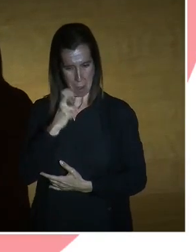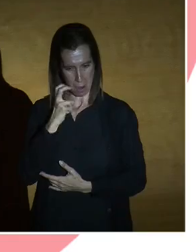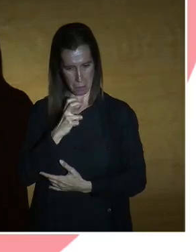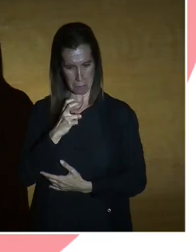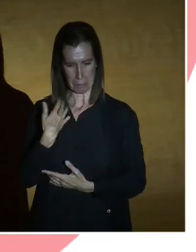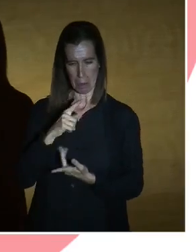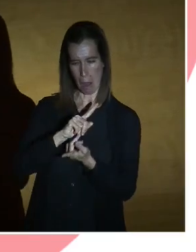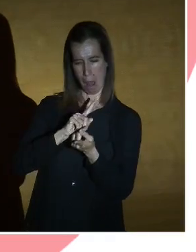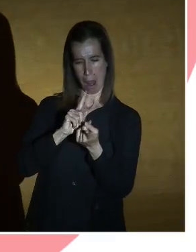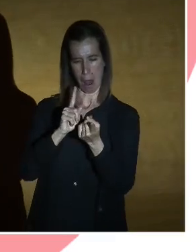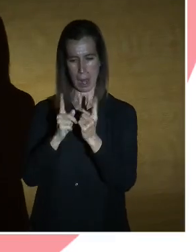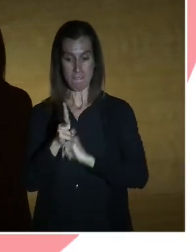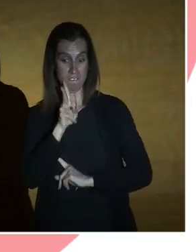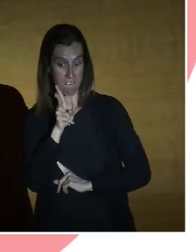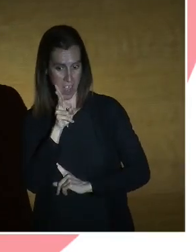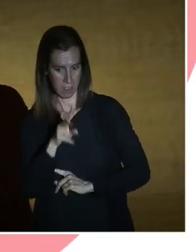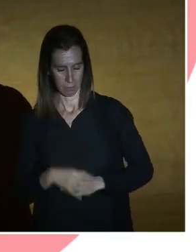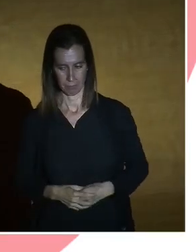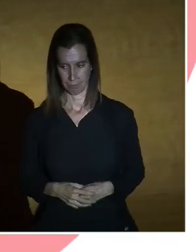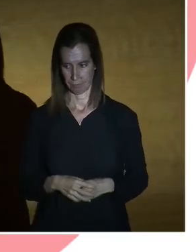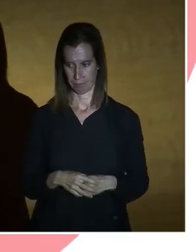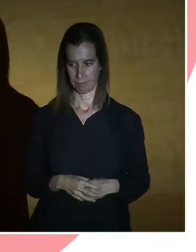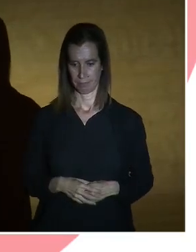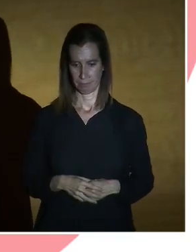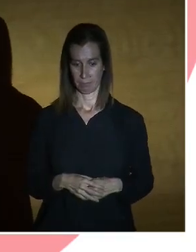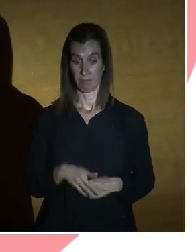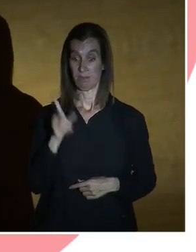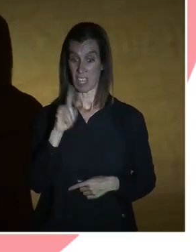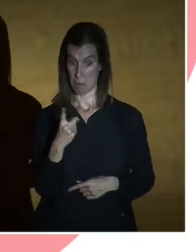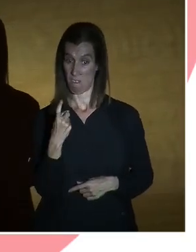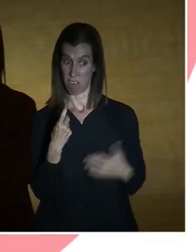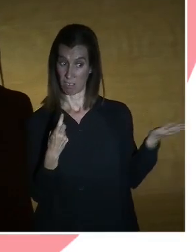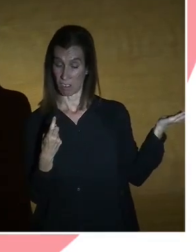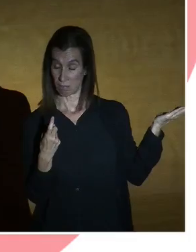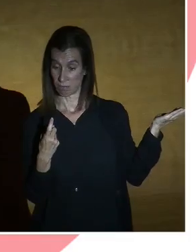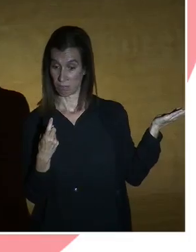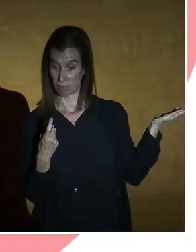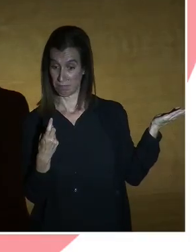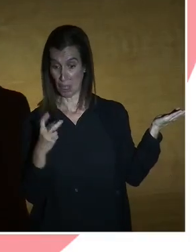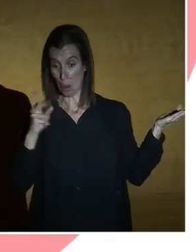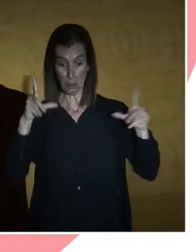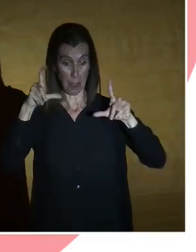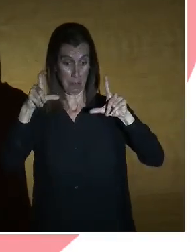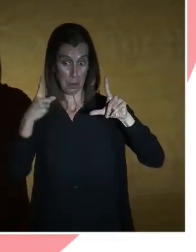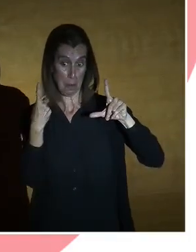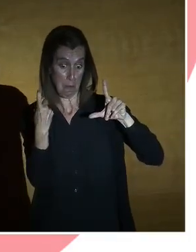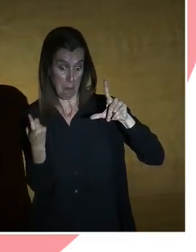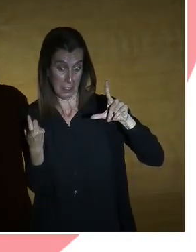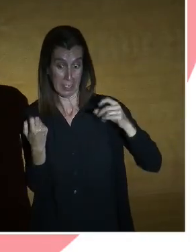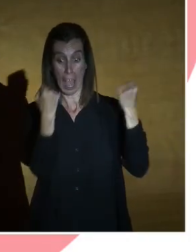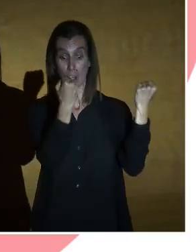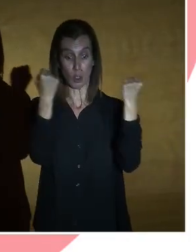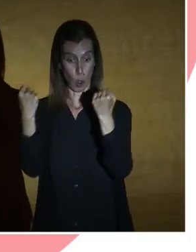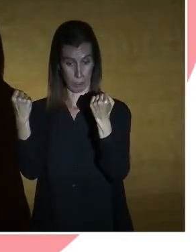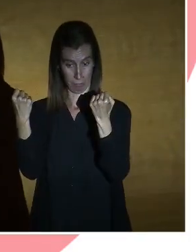un color verde. De hecho, también falta, pero había una diapositiva de unos tótems